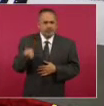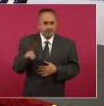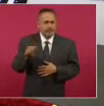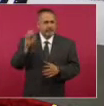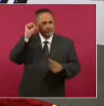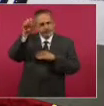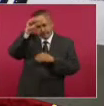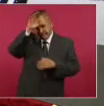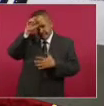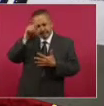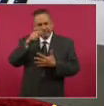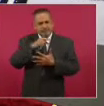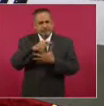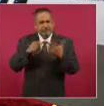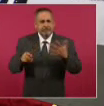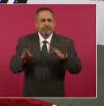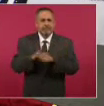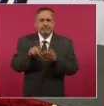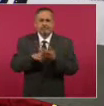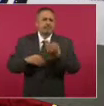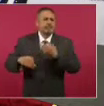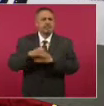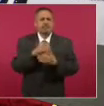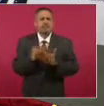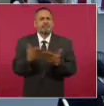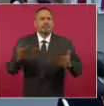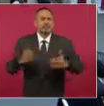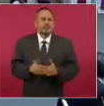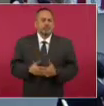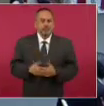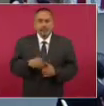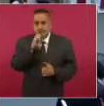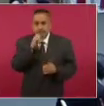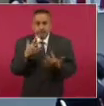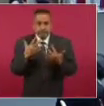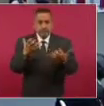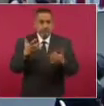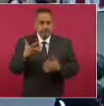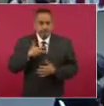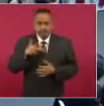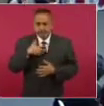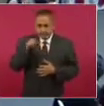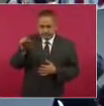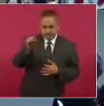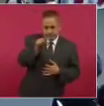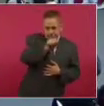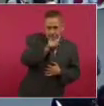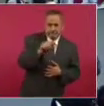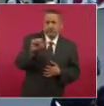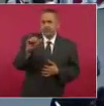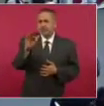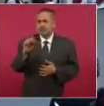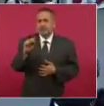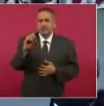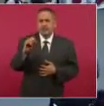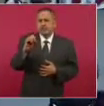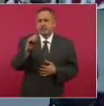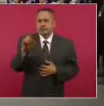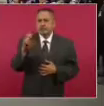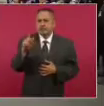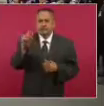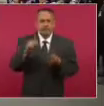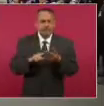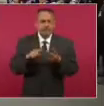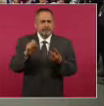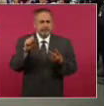Sindicato Minero, que ya fueron mencionados, pero también aquí presentes está Alfonso Cepeda del